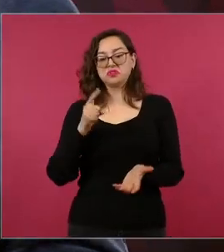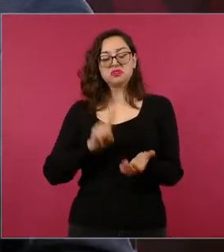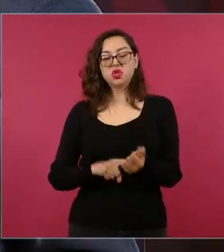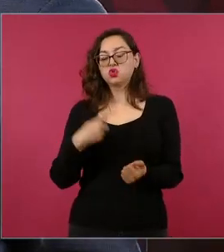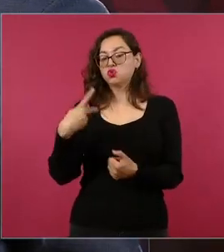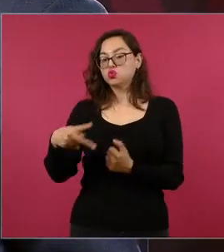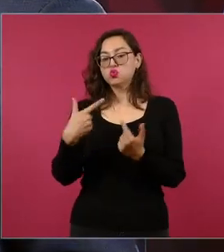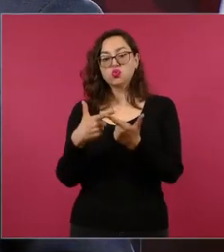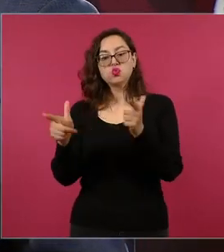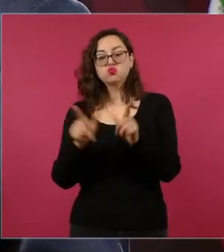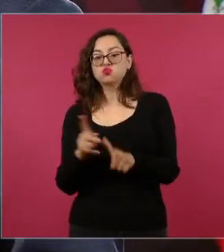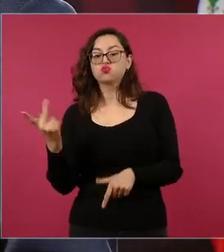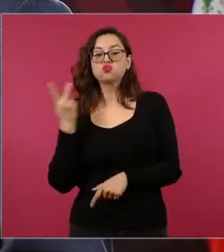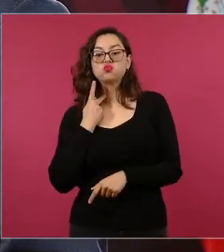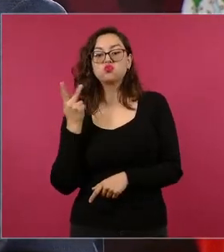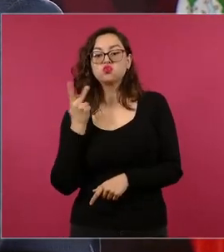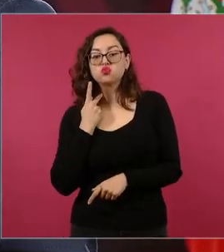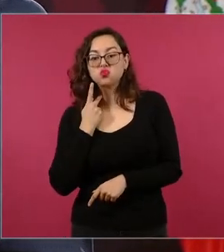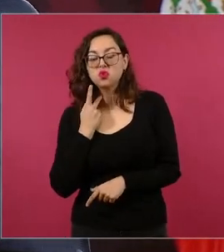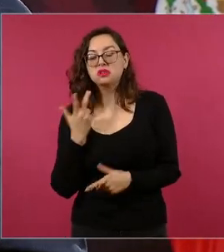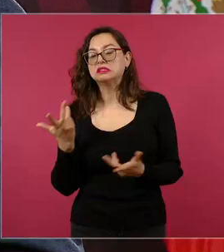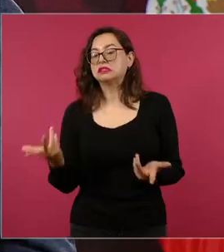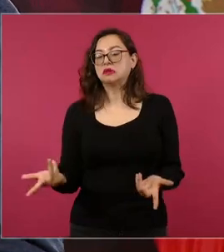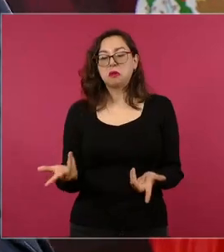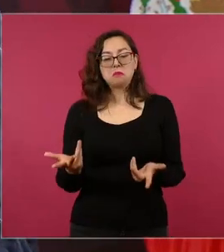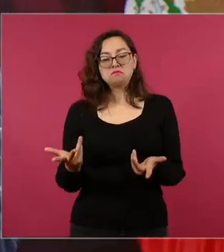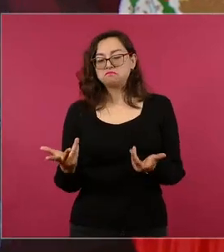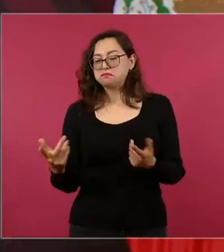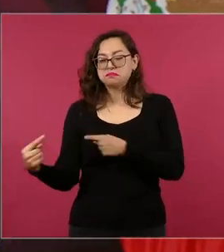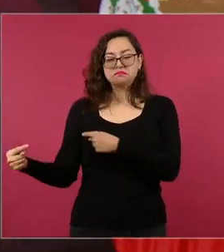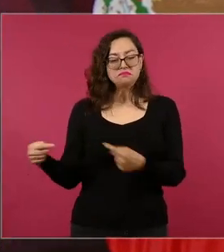partido, lo acusaron de radical,